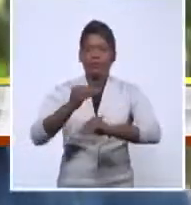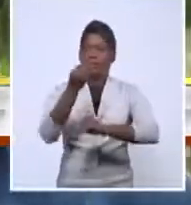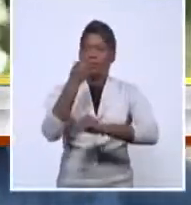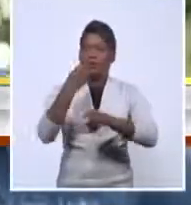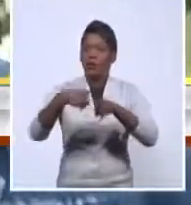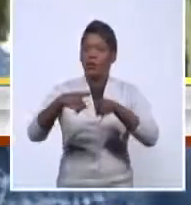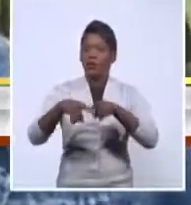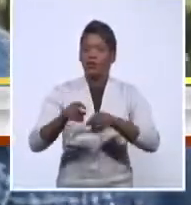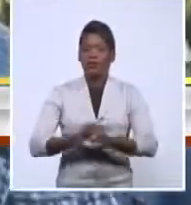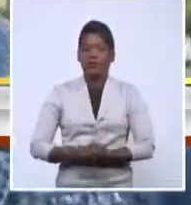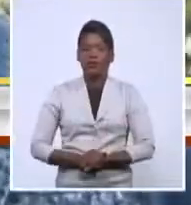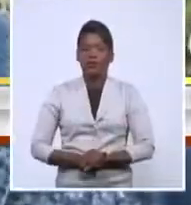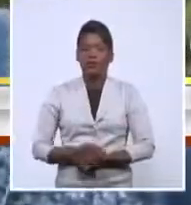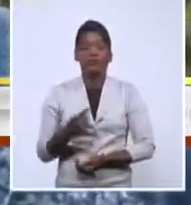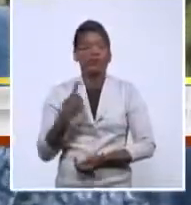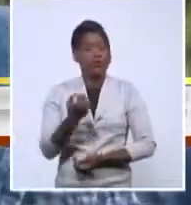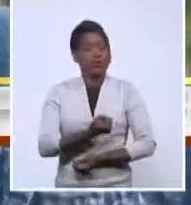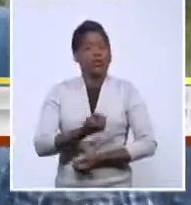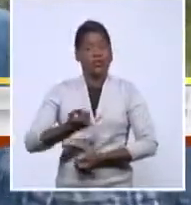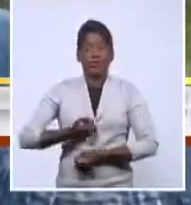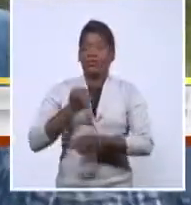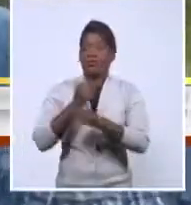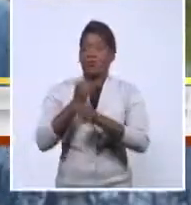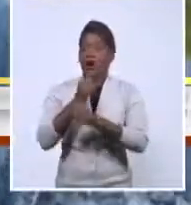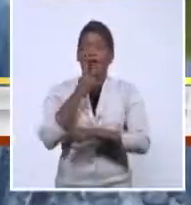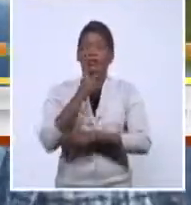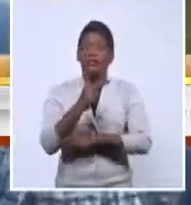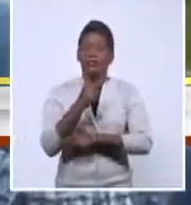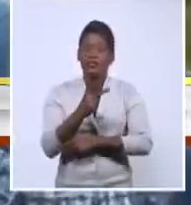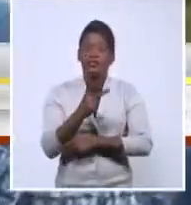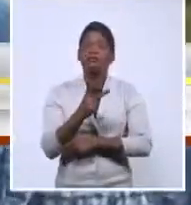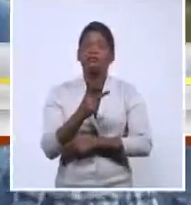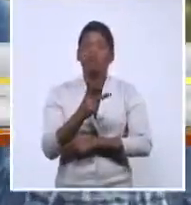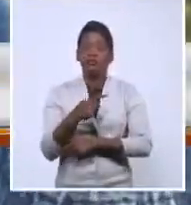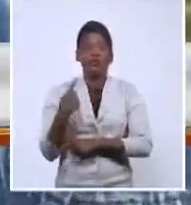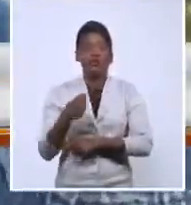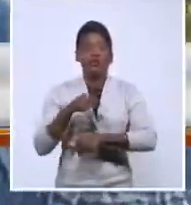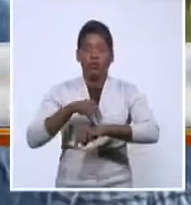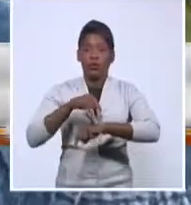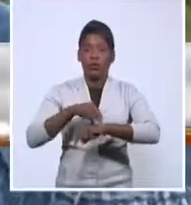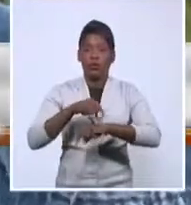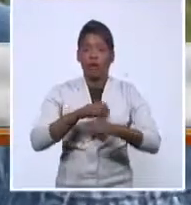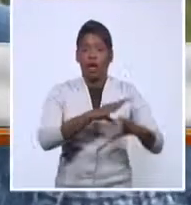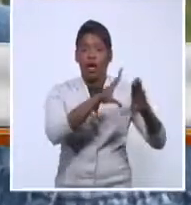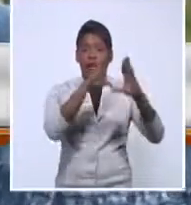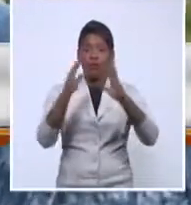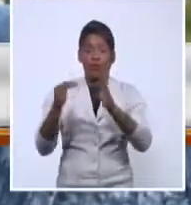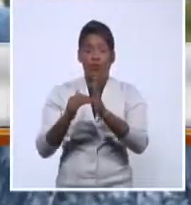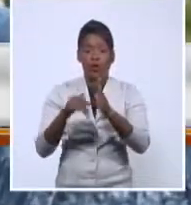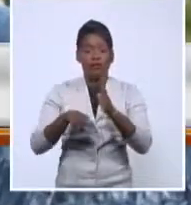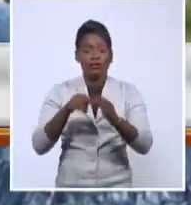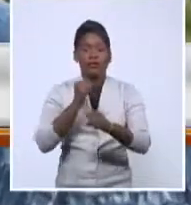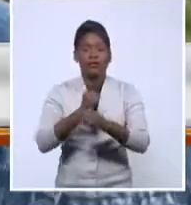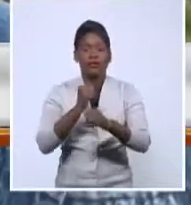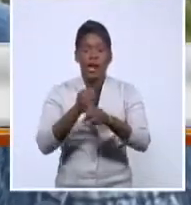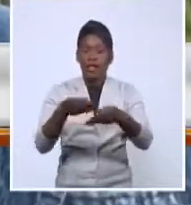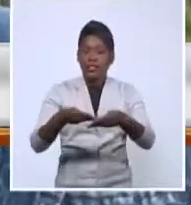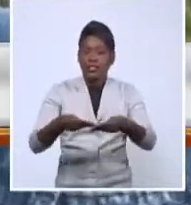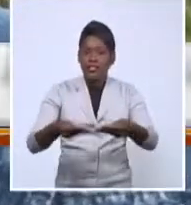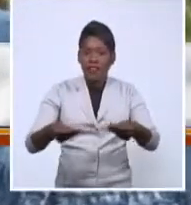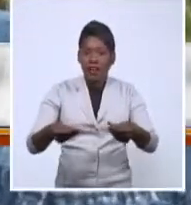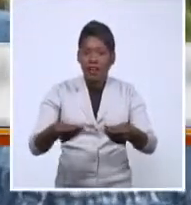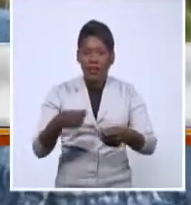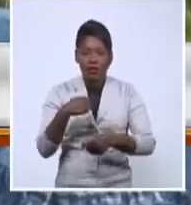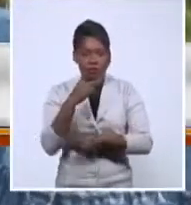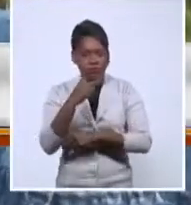Lleva bastante sacrificio y mucha dedicación principalmente, ¿eh? Y estar todo el día aquí en el campo, imagínate, porque tú sabes que el lodo del amo engorda el caballo,